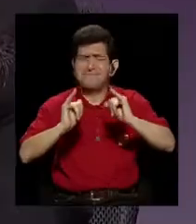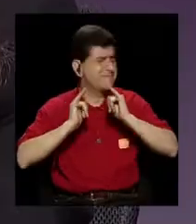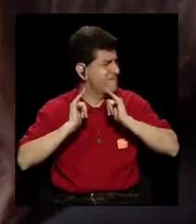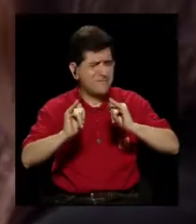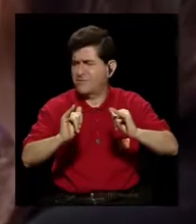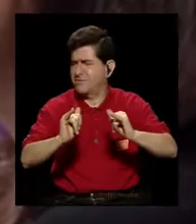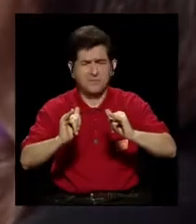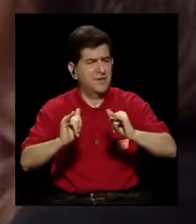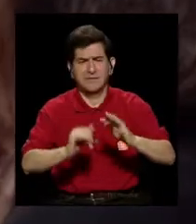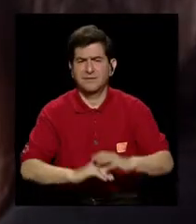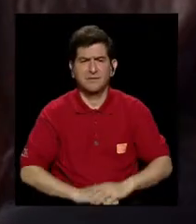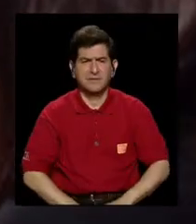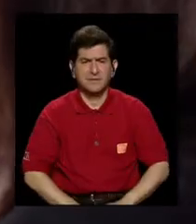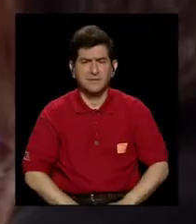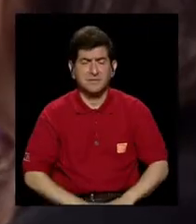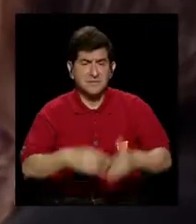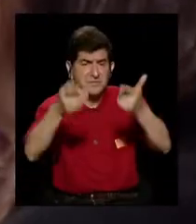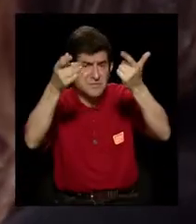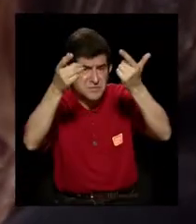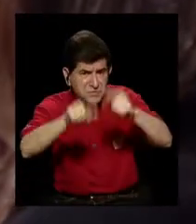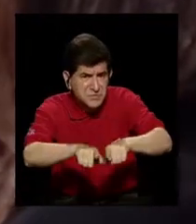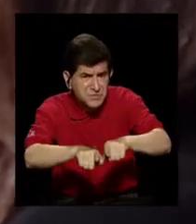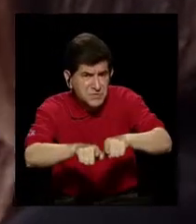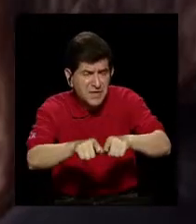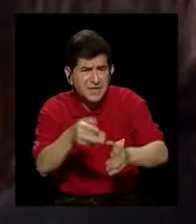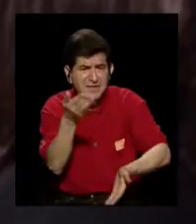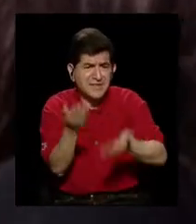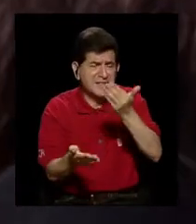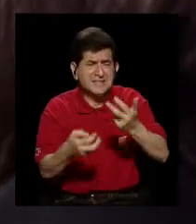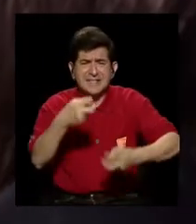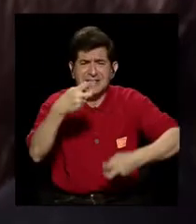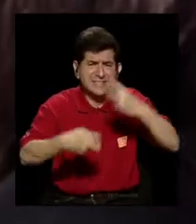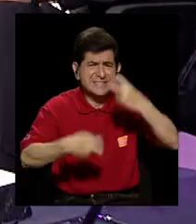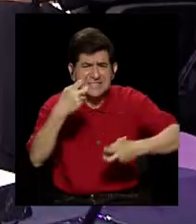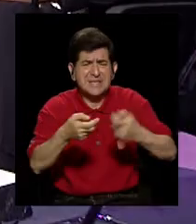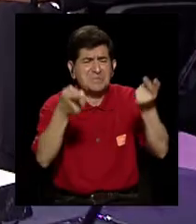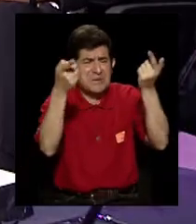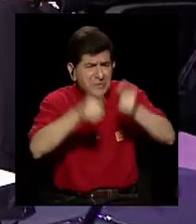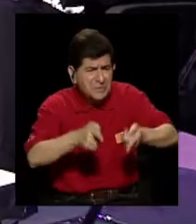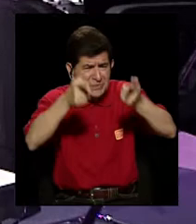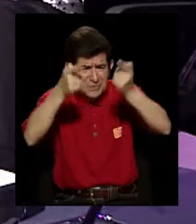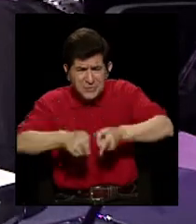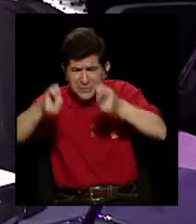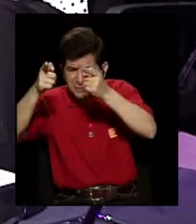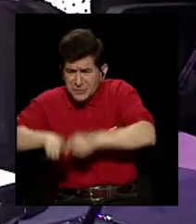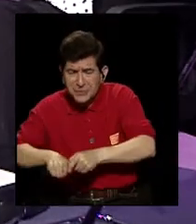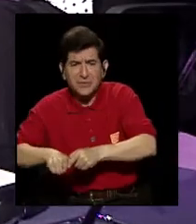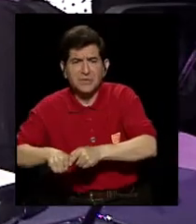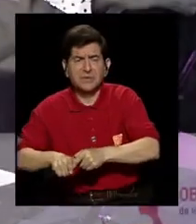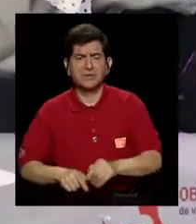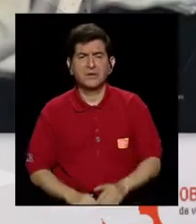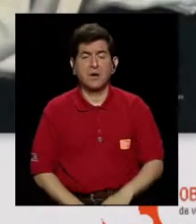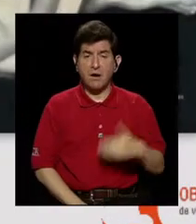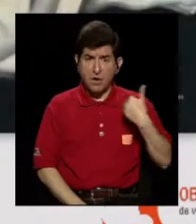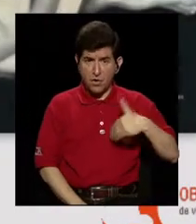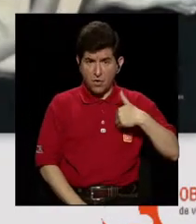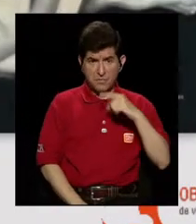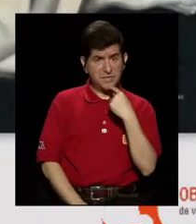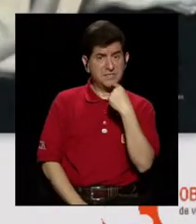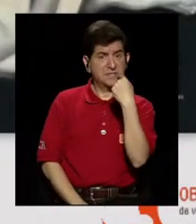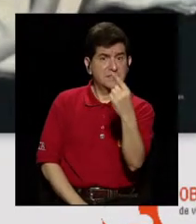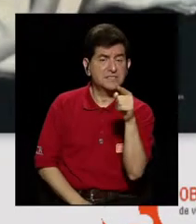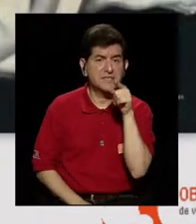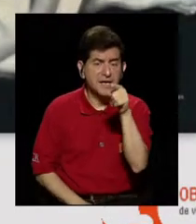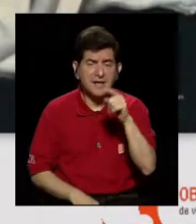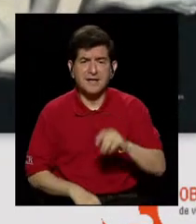desigualdad, donde hay más crímenes, donde hay todo eso, donde los hombres, y usted